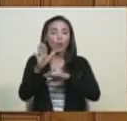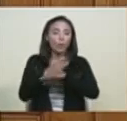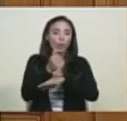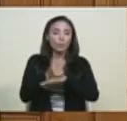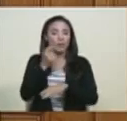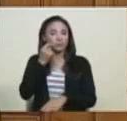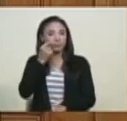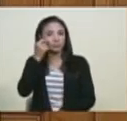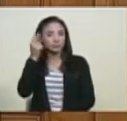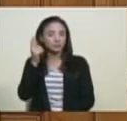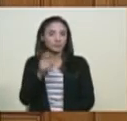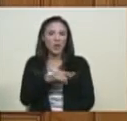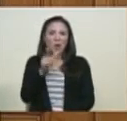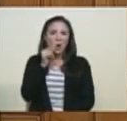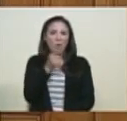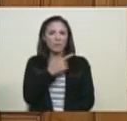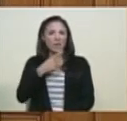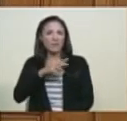De hipocresía, de farsa.